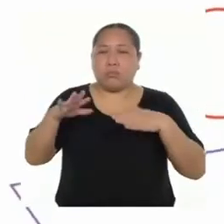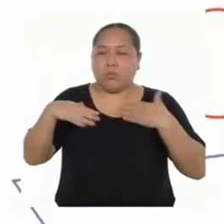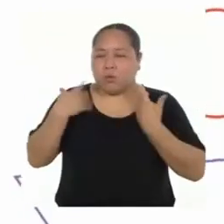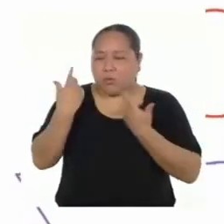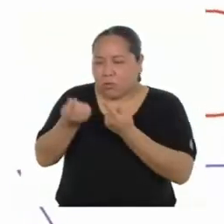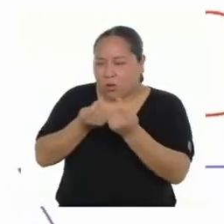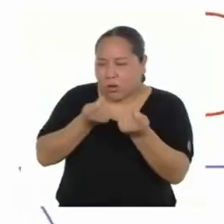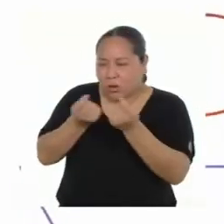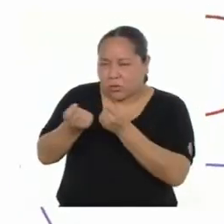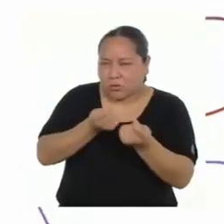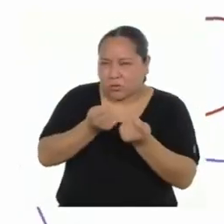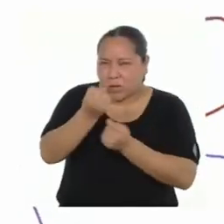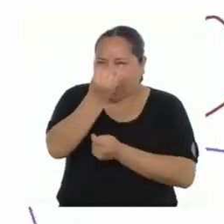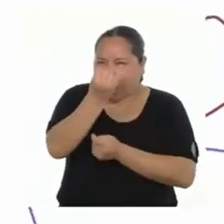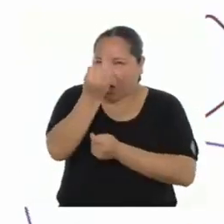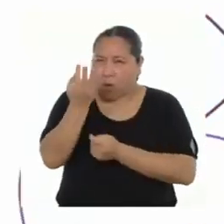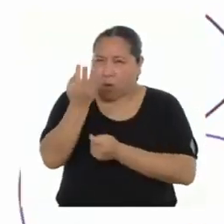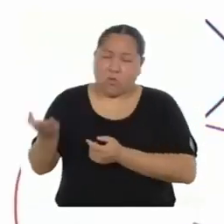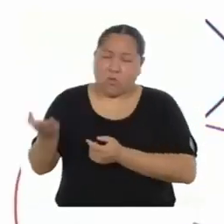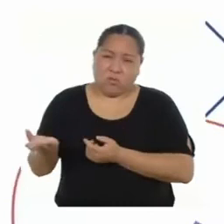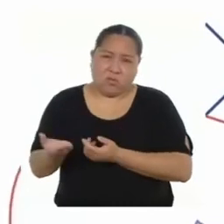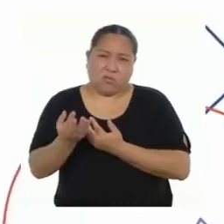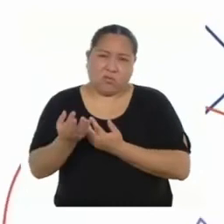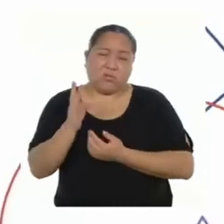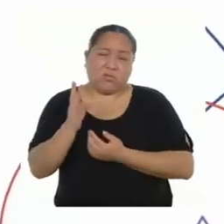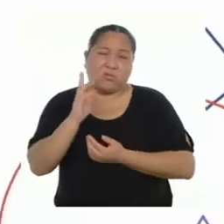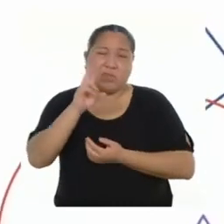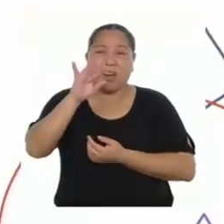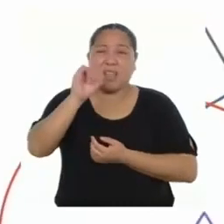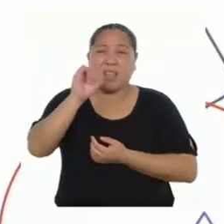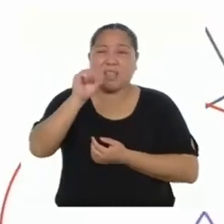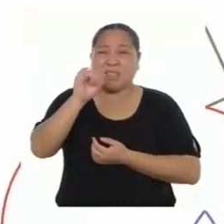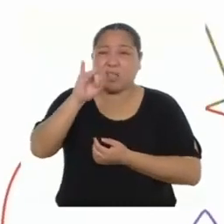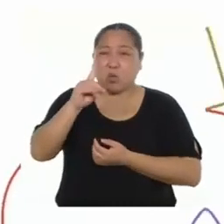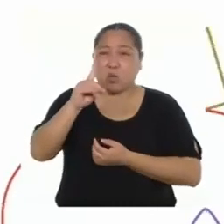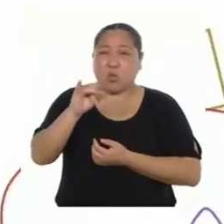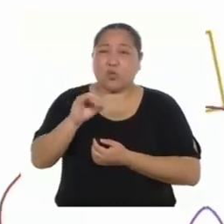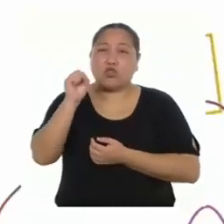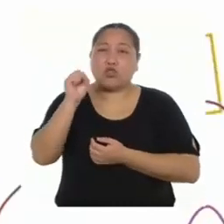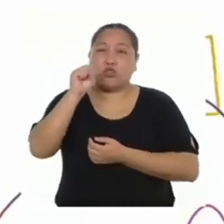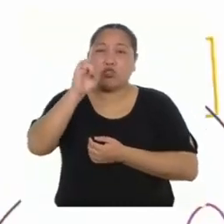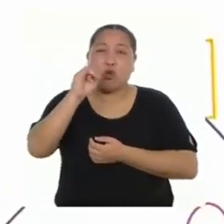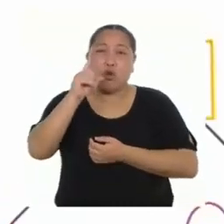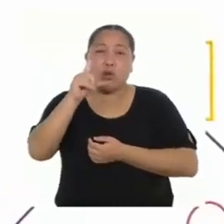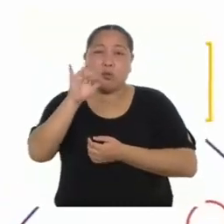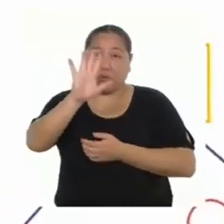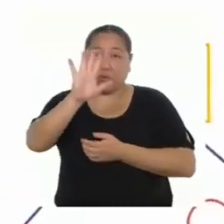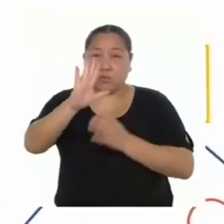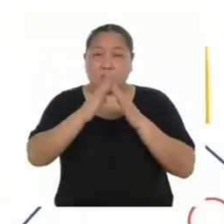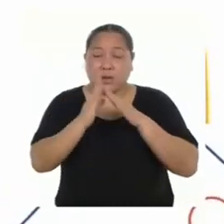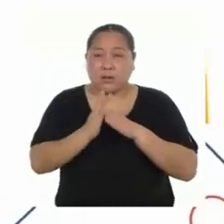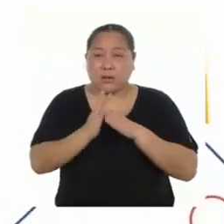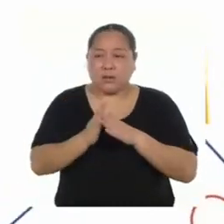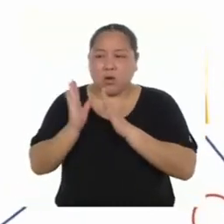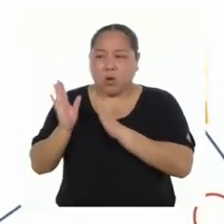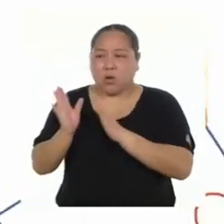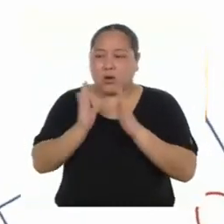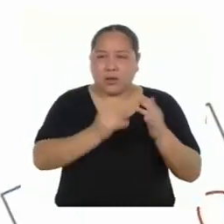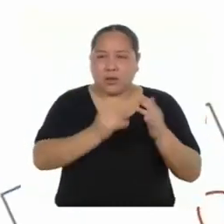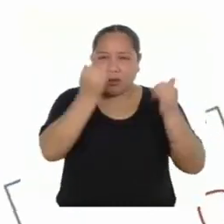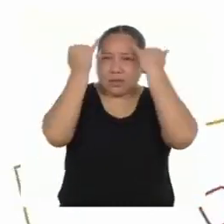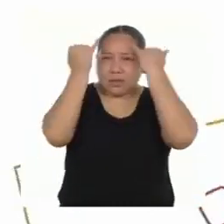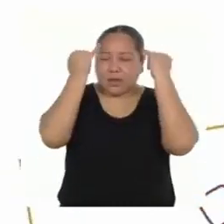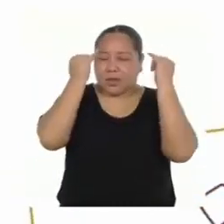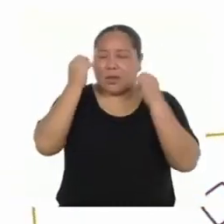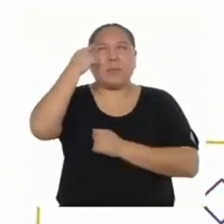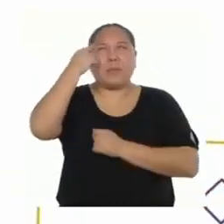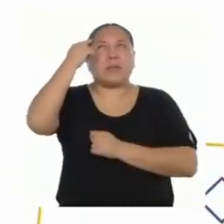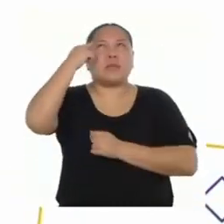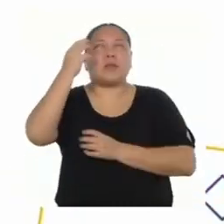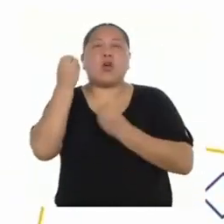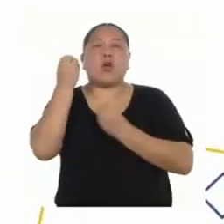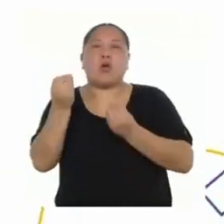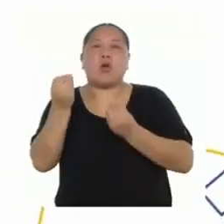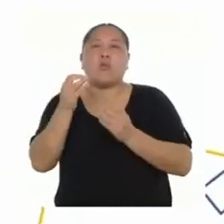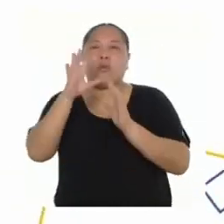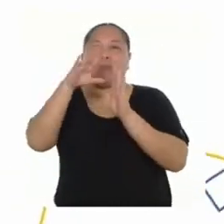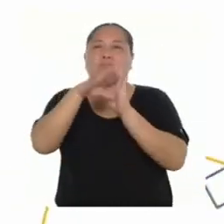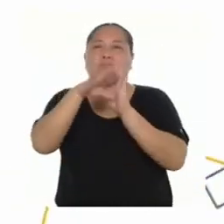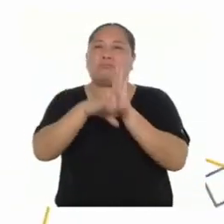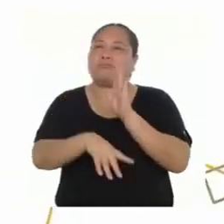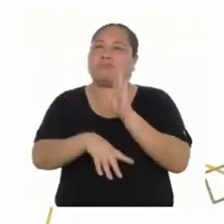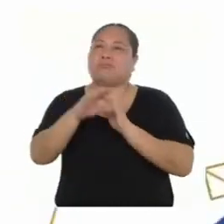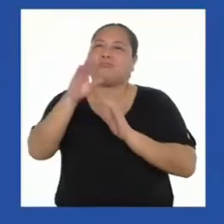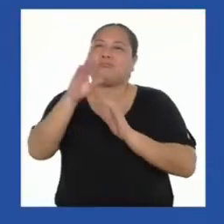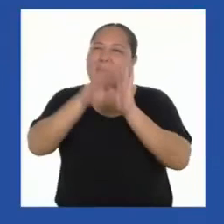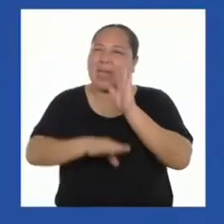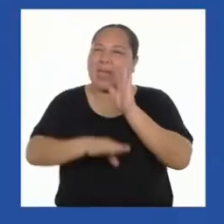gestionar responsablemente algunos residuos sólidos en casa? Organiza todas las ideas y piensa en las posibles formas para generar